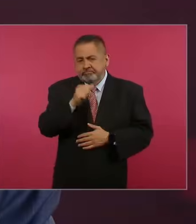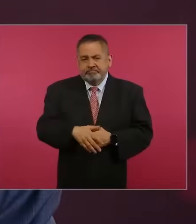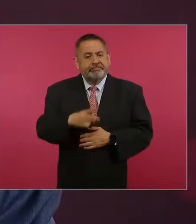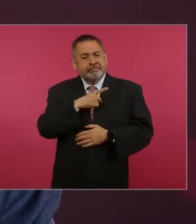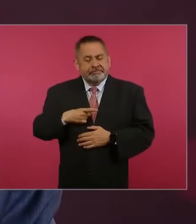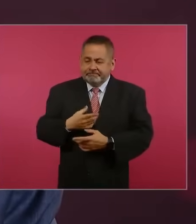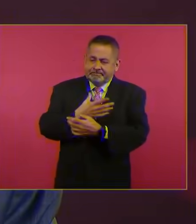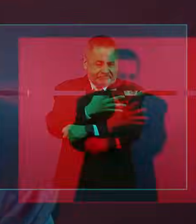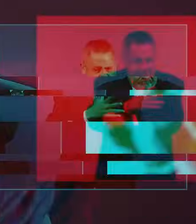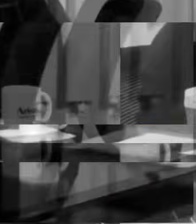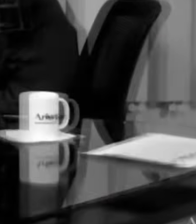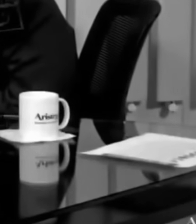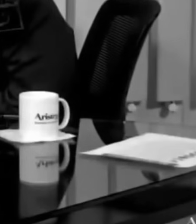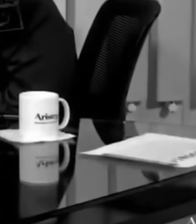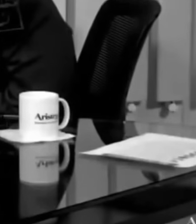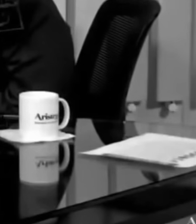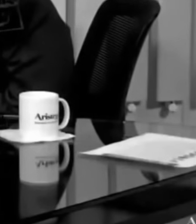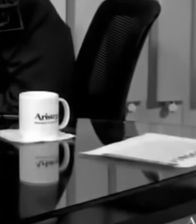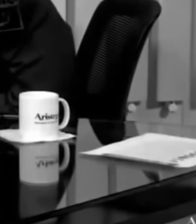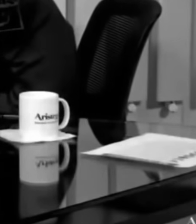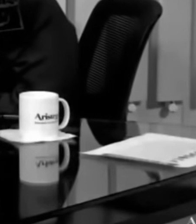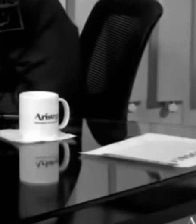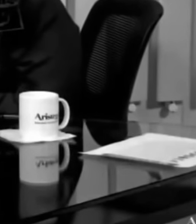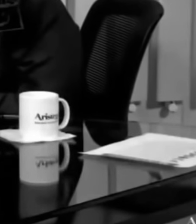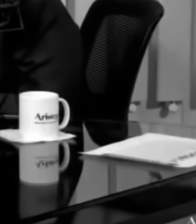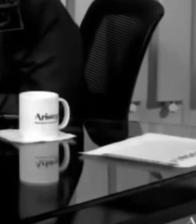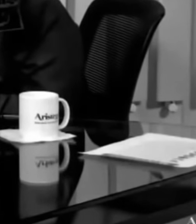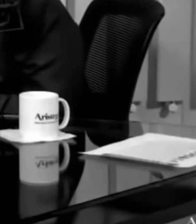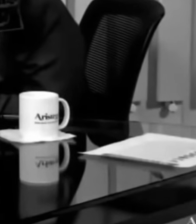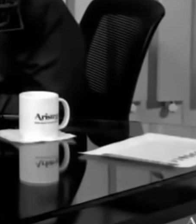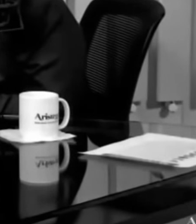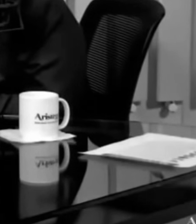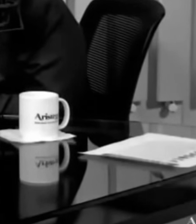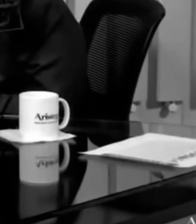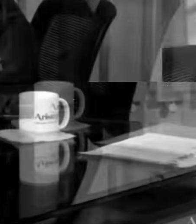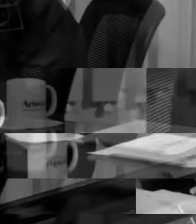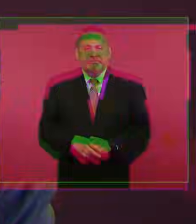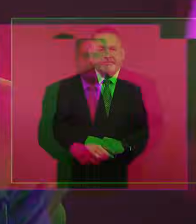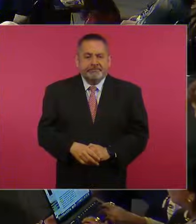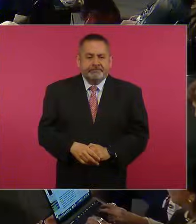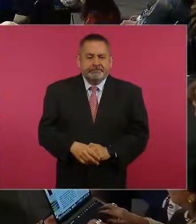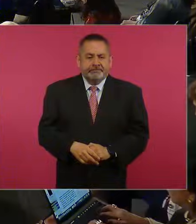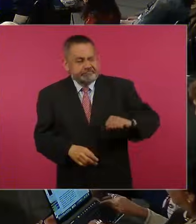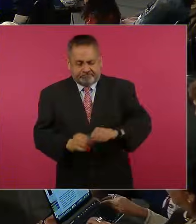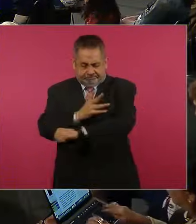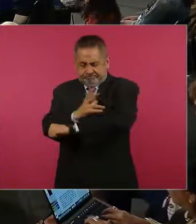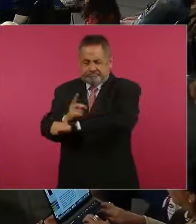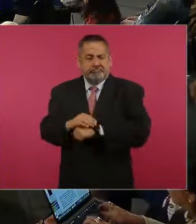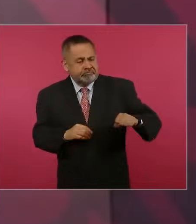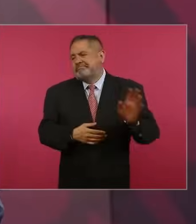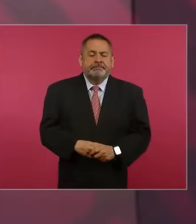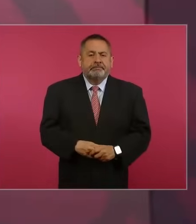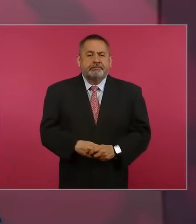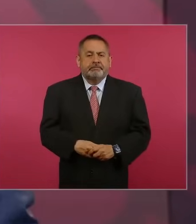Si no se actúa con honestidad. Ni un solo árbol, pero no solo. ¿No van a tumbar un árbol? No, ninguno. ¿Ni uno? Ninguno. No se resiste. A la